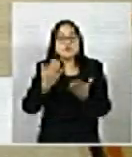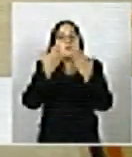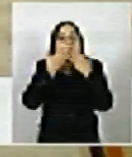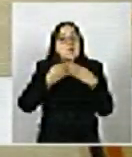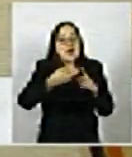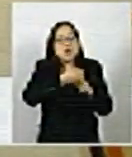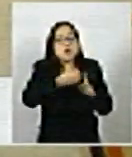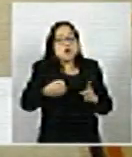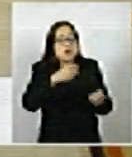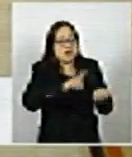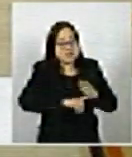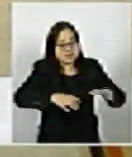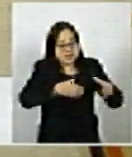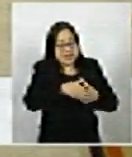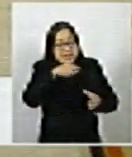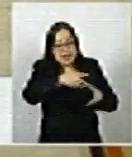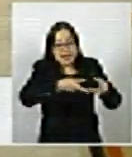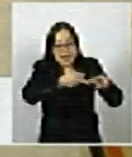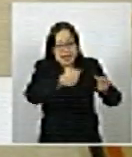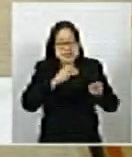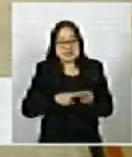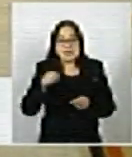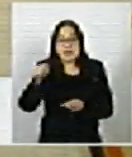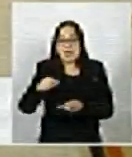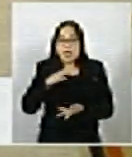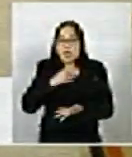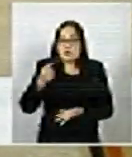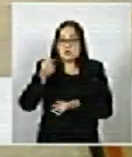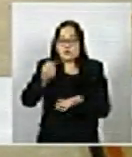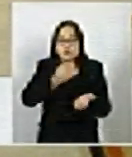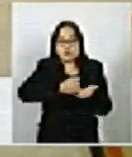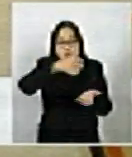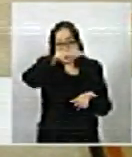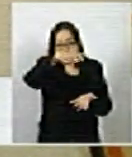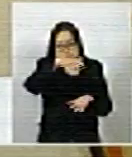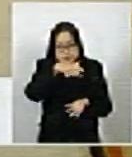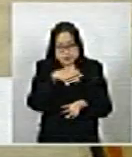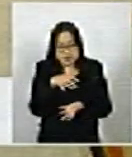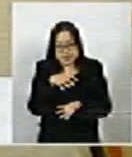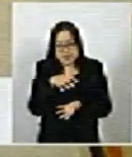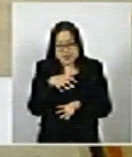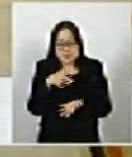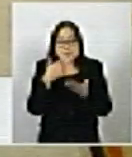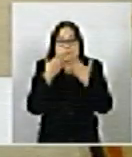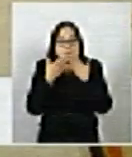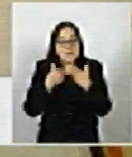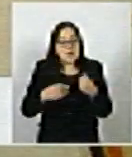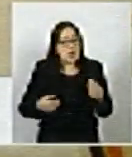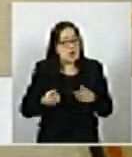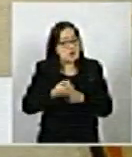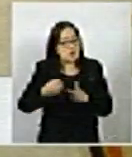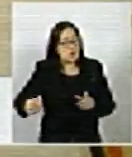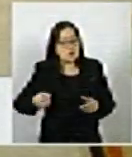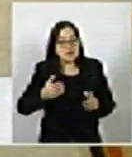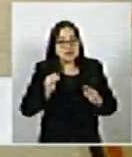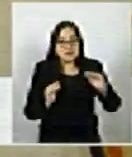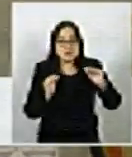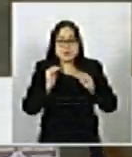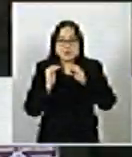entre el organismo que gasta lo veo que colecta más necesariamente a una